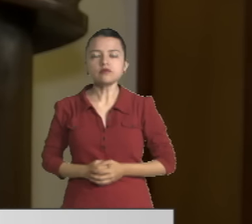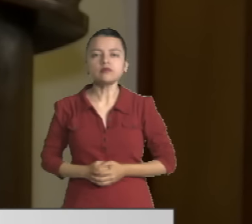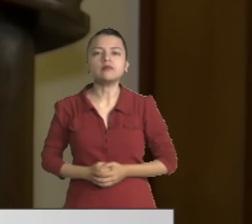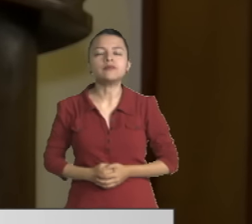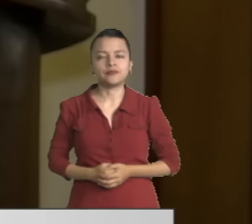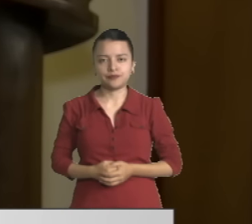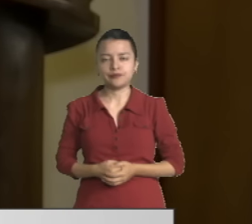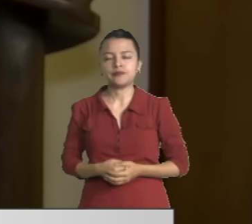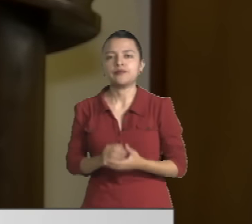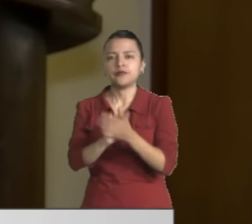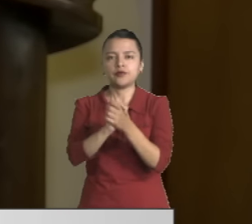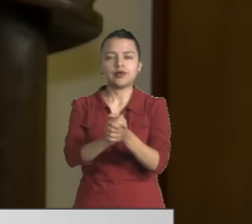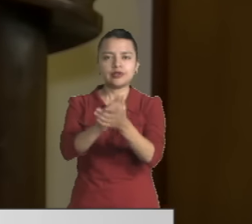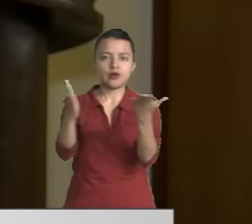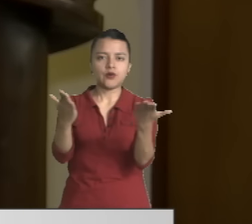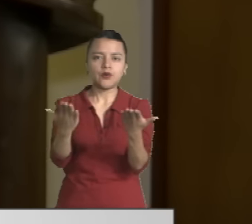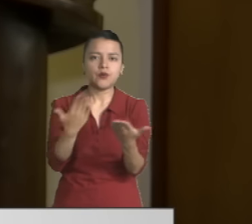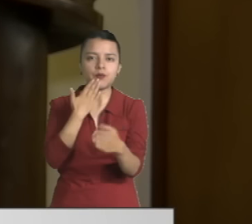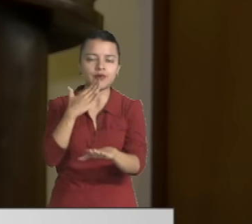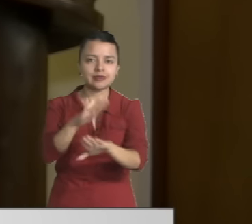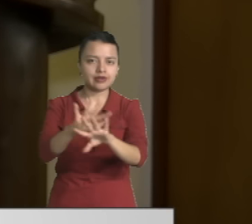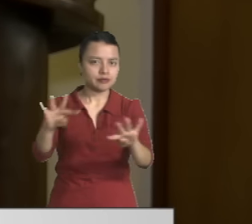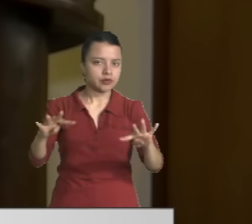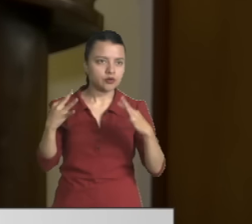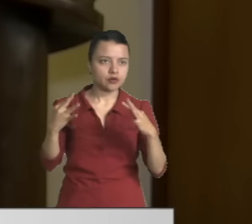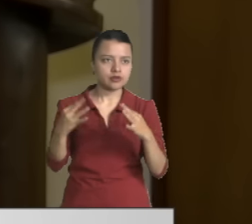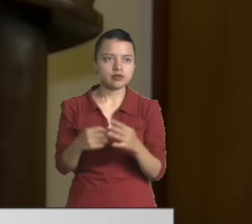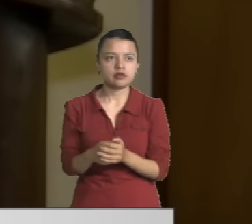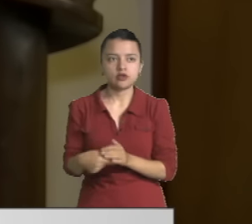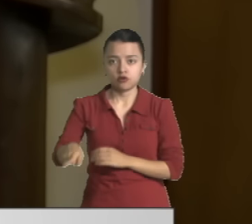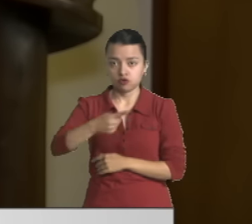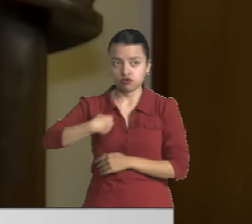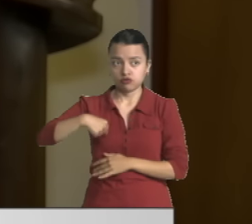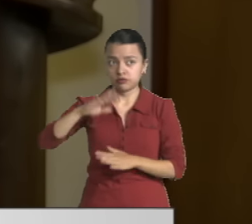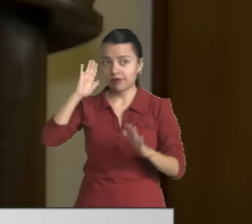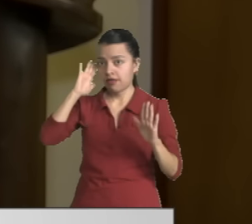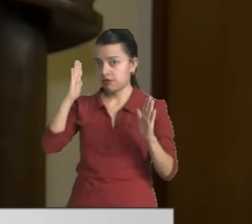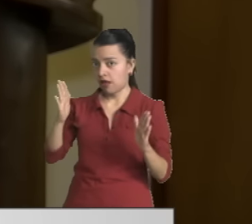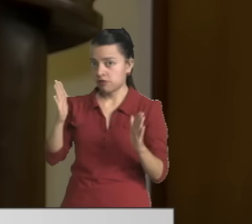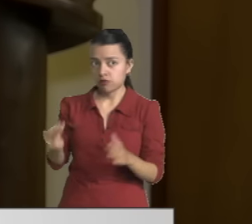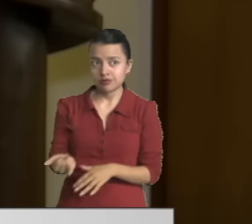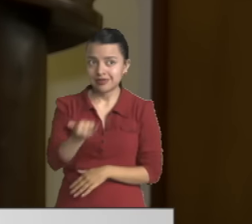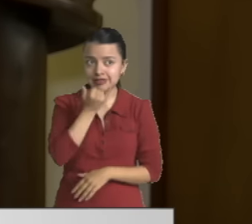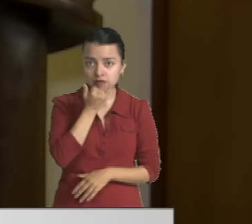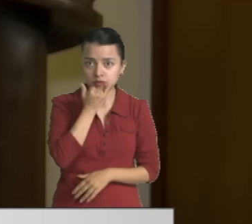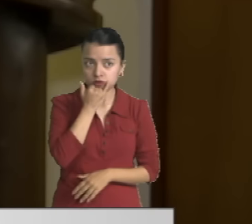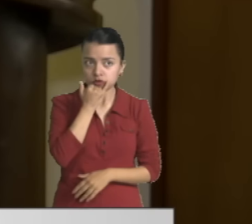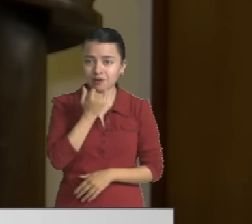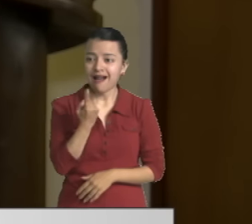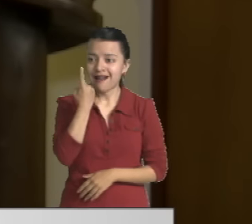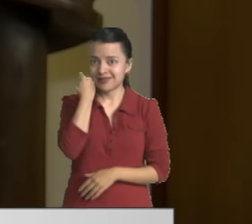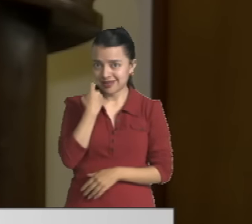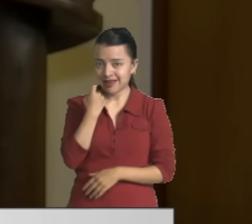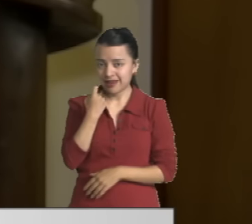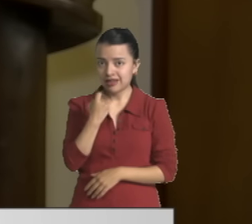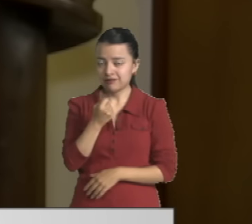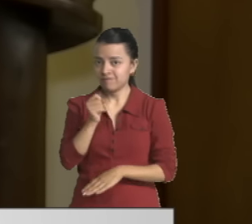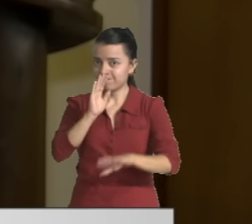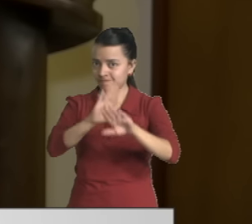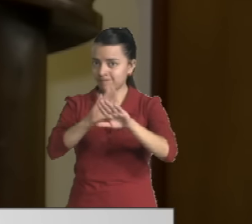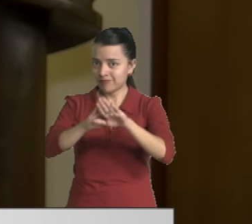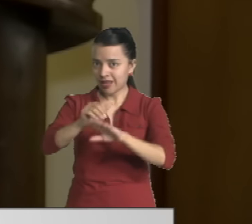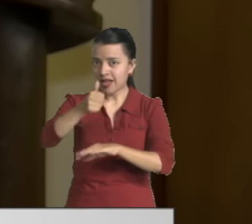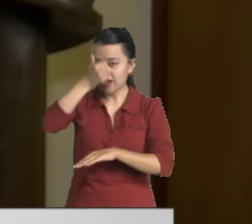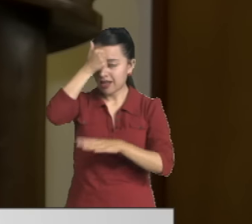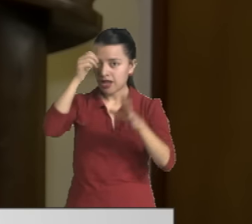Hola, ¿qué tal, Luisa? Cordial saludo para usted y para toda nuestra audiencia. Seguimos atentos a la revelación que hizo Noticentro 1 CMI ayer en primicia sobre